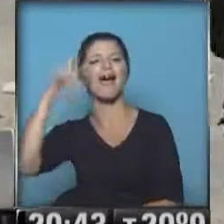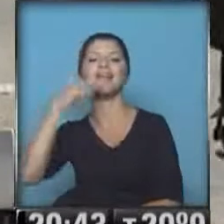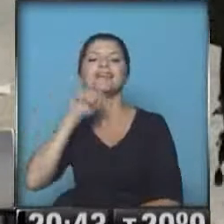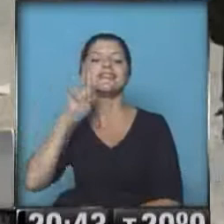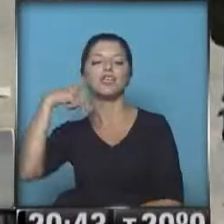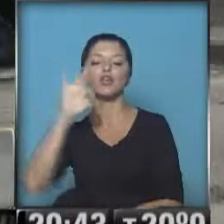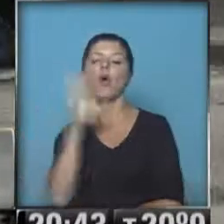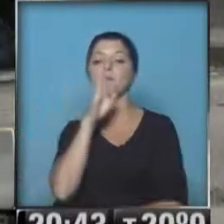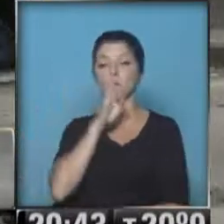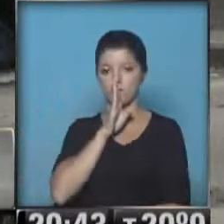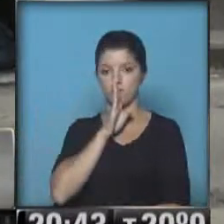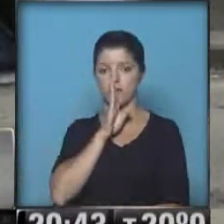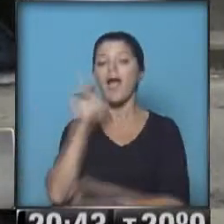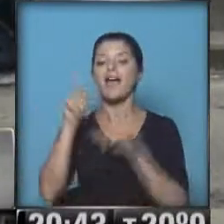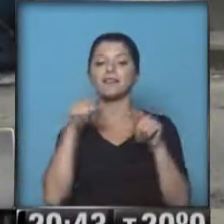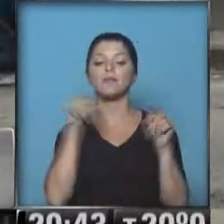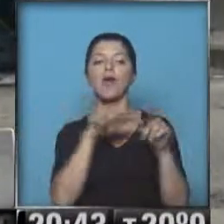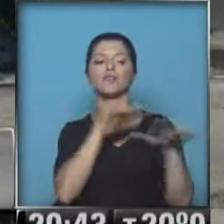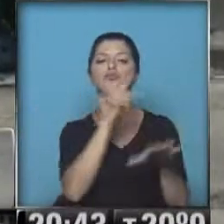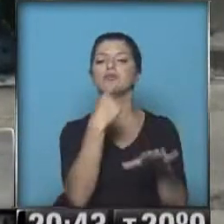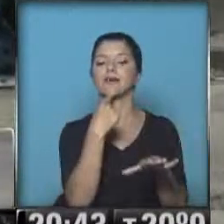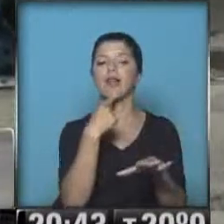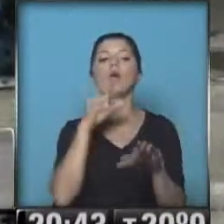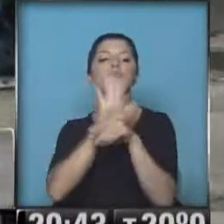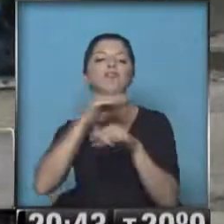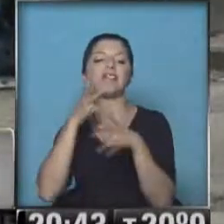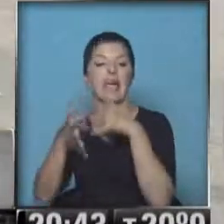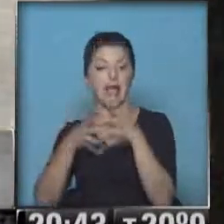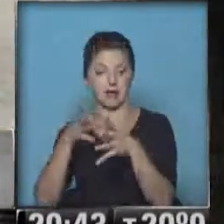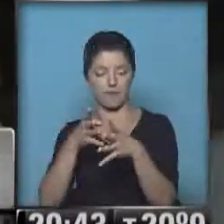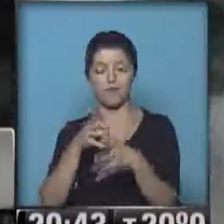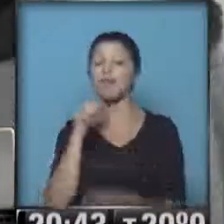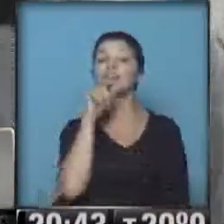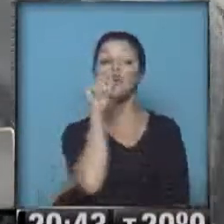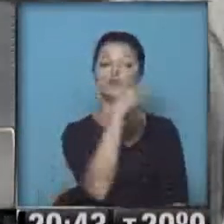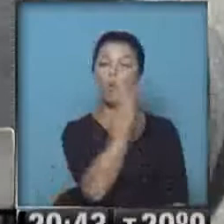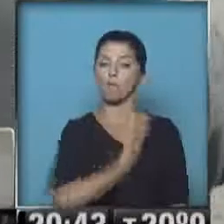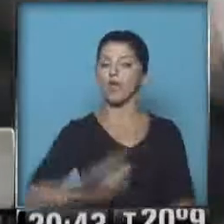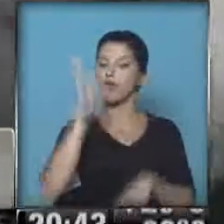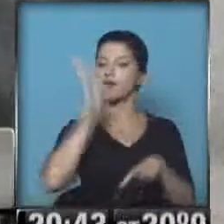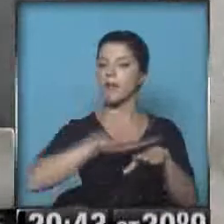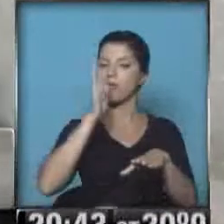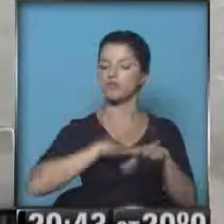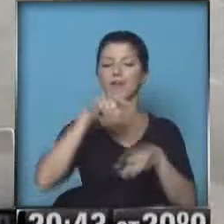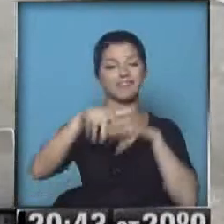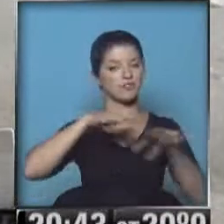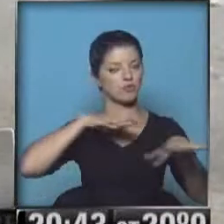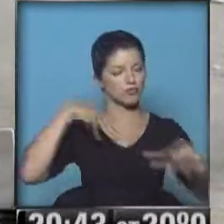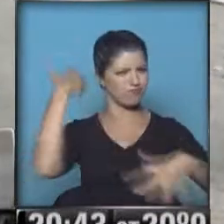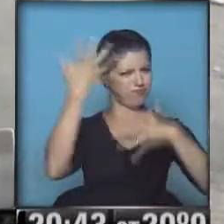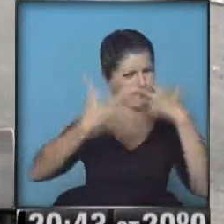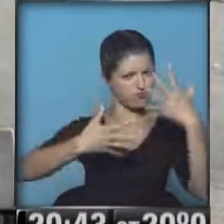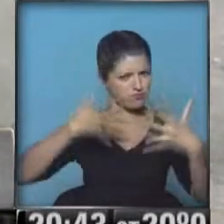musulmanes la actitud beligerante de Israel. Aseguró que el gobierno de ese país es el responsable de esta peligrosa escalada en